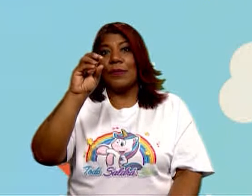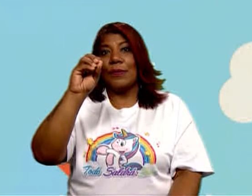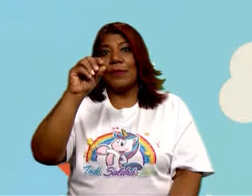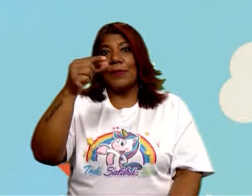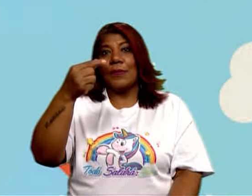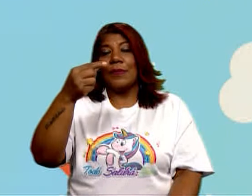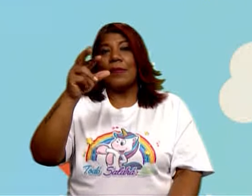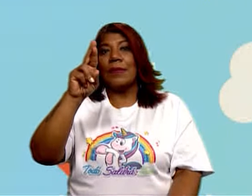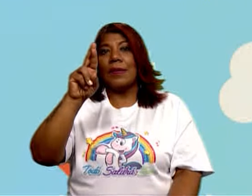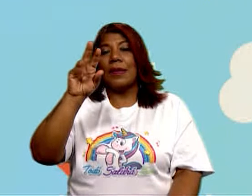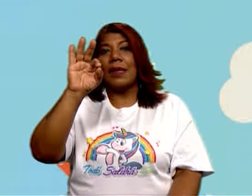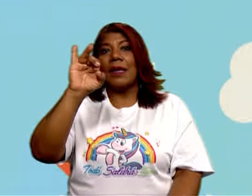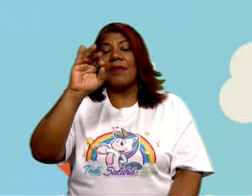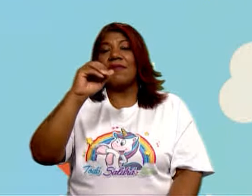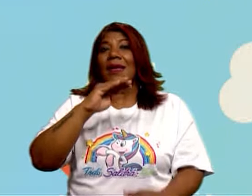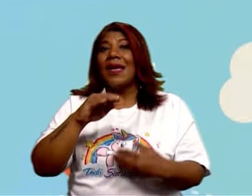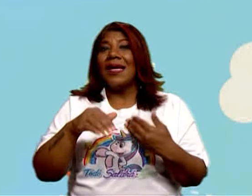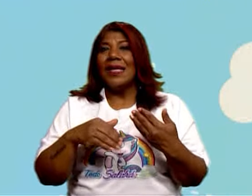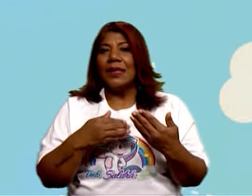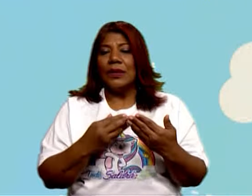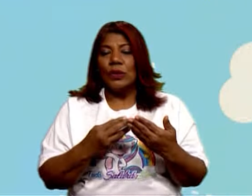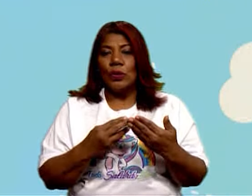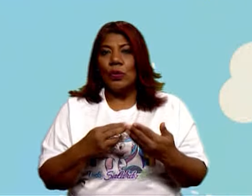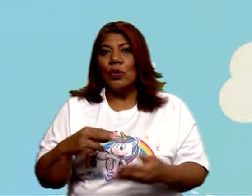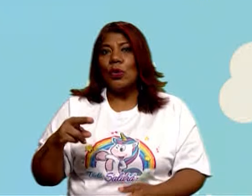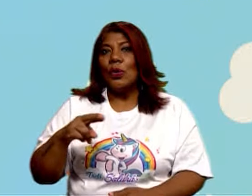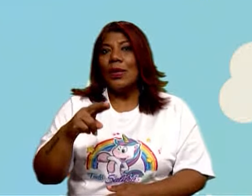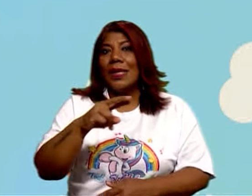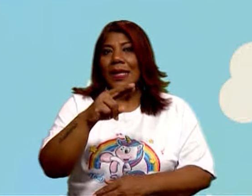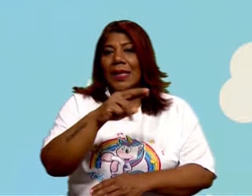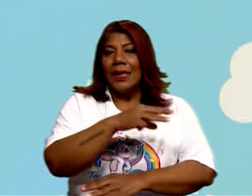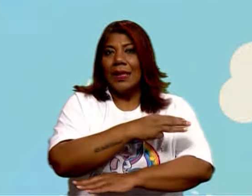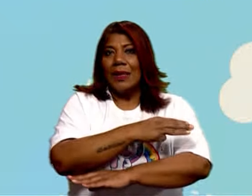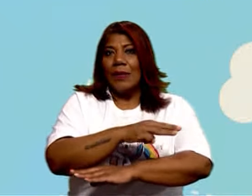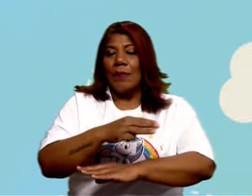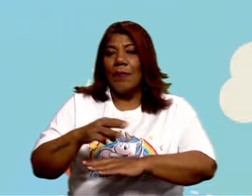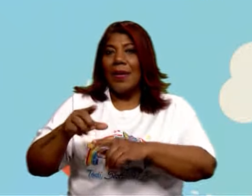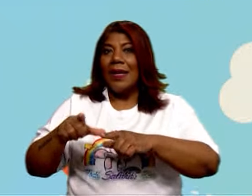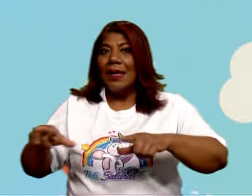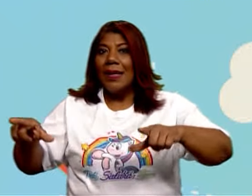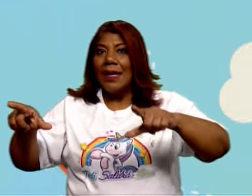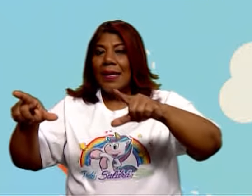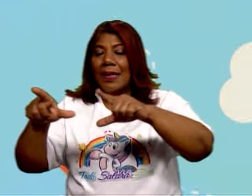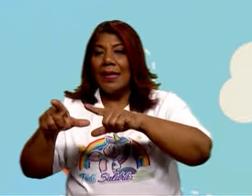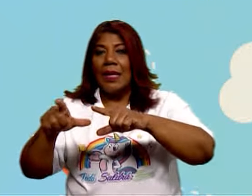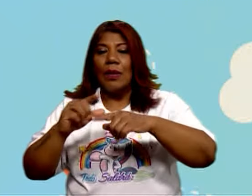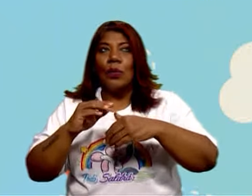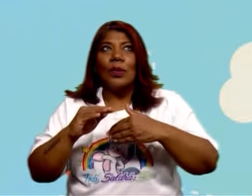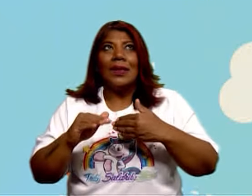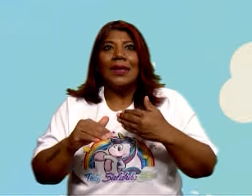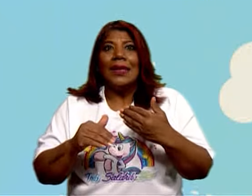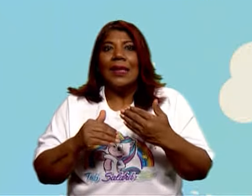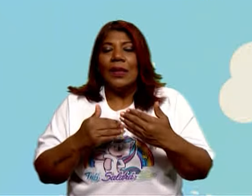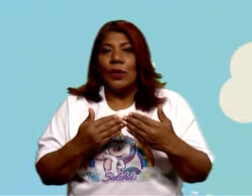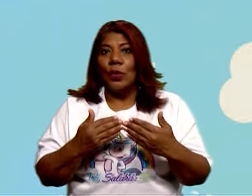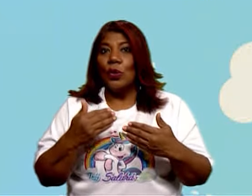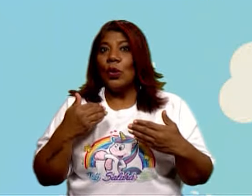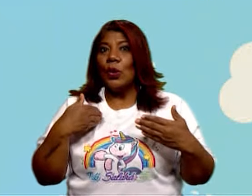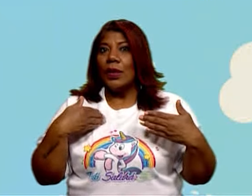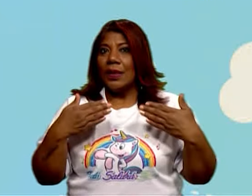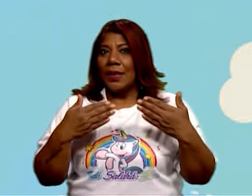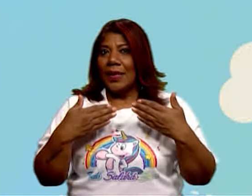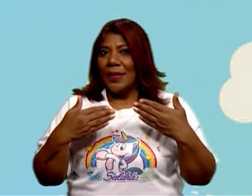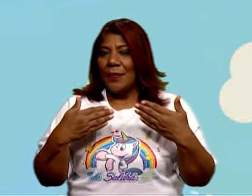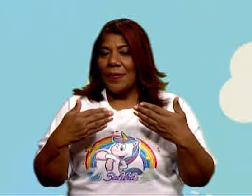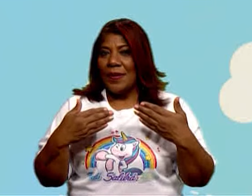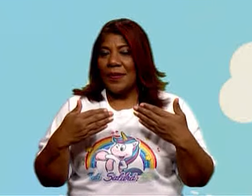representadas en los ríos, lagos, mares, océanos, quebradas, cuencas de todo el país. Vamos a ver